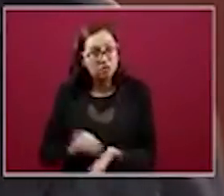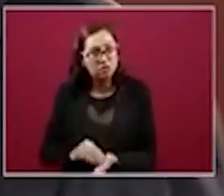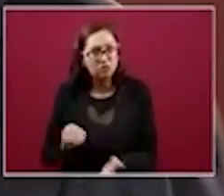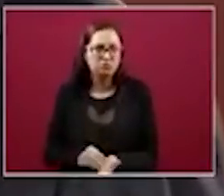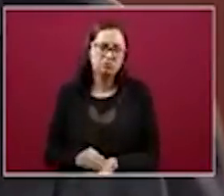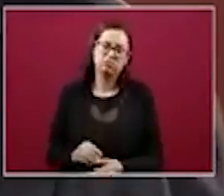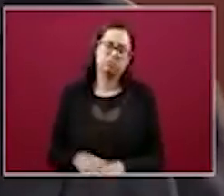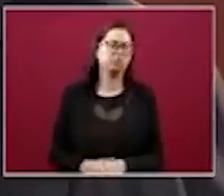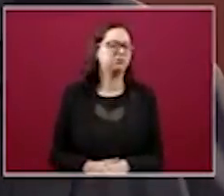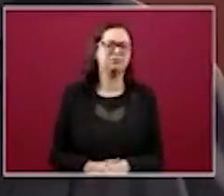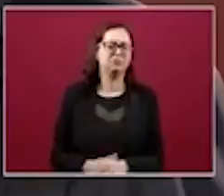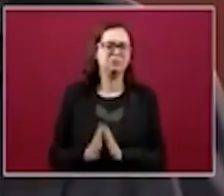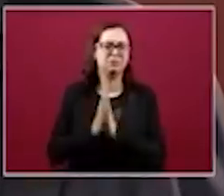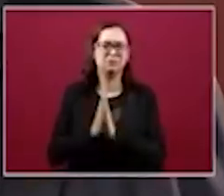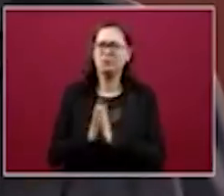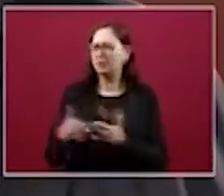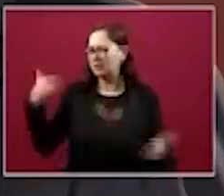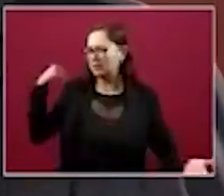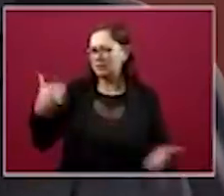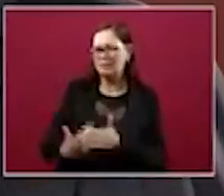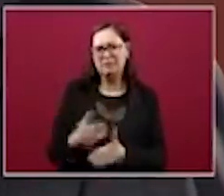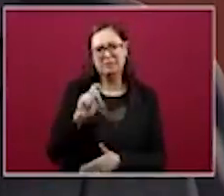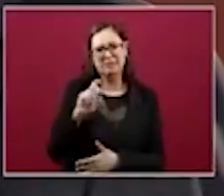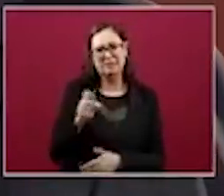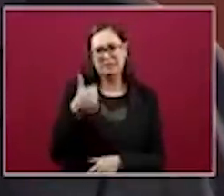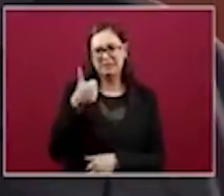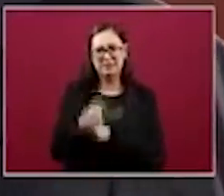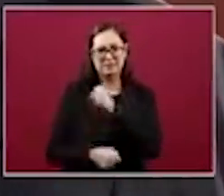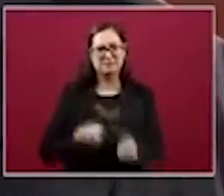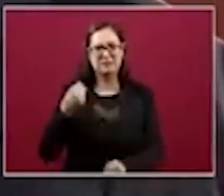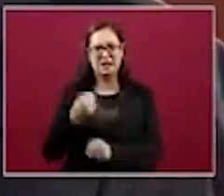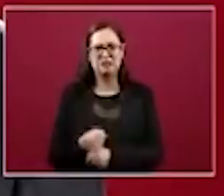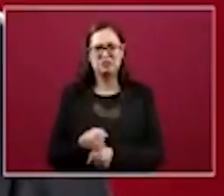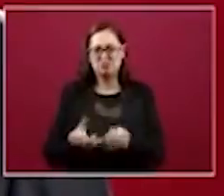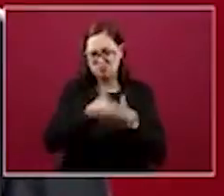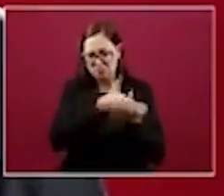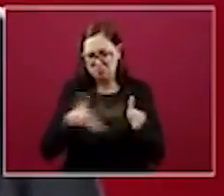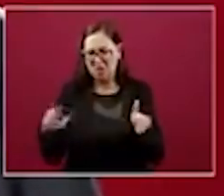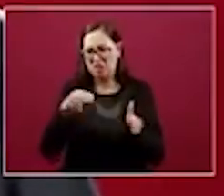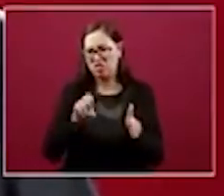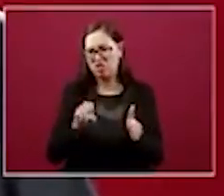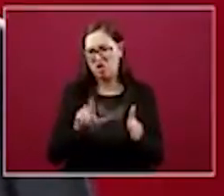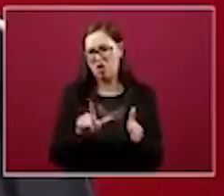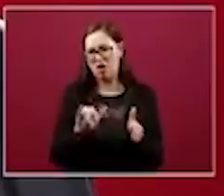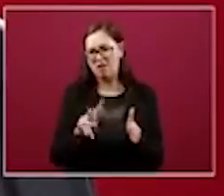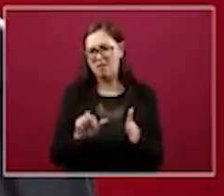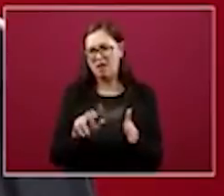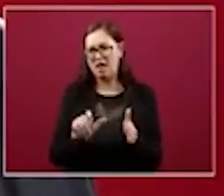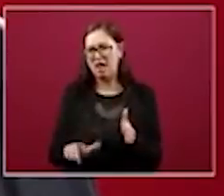que en 36 años de política neoliberal llevaron al fracaso al